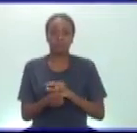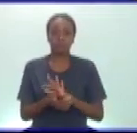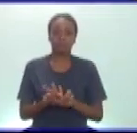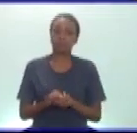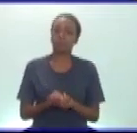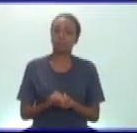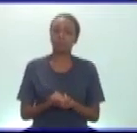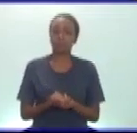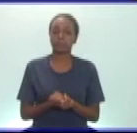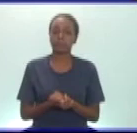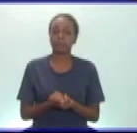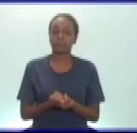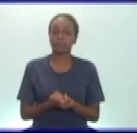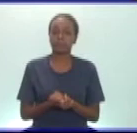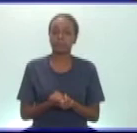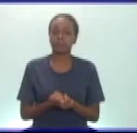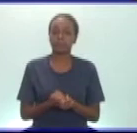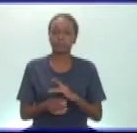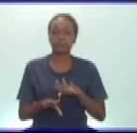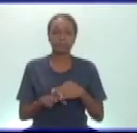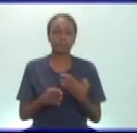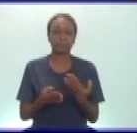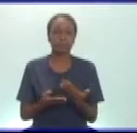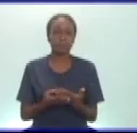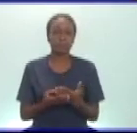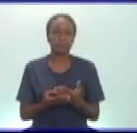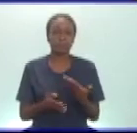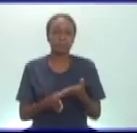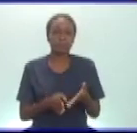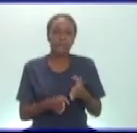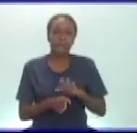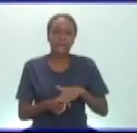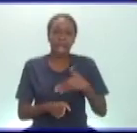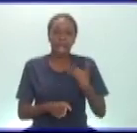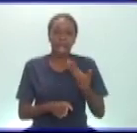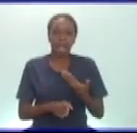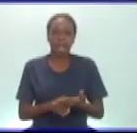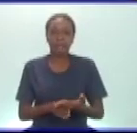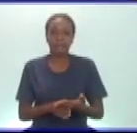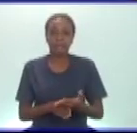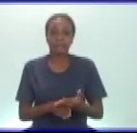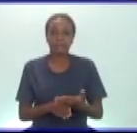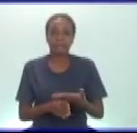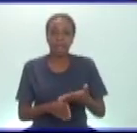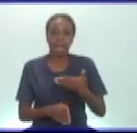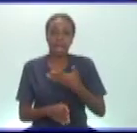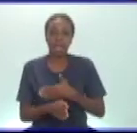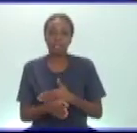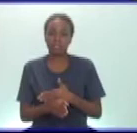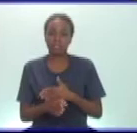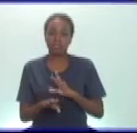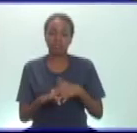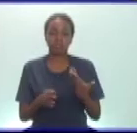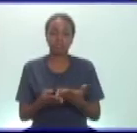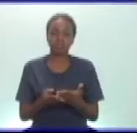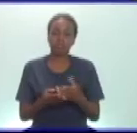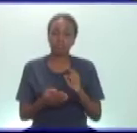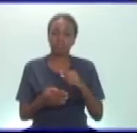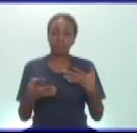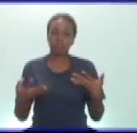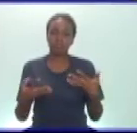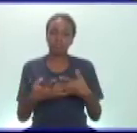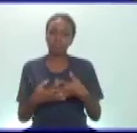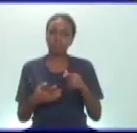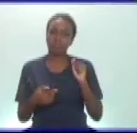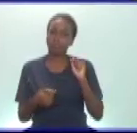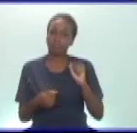el adjetivo en su forma apocopada, antecediendo al sustantivo poeta, que es el núcleo de este